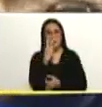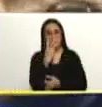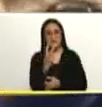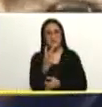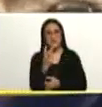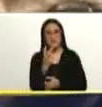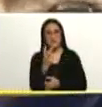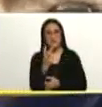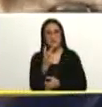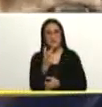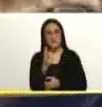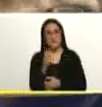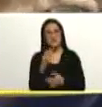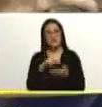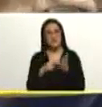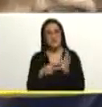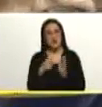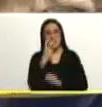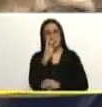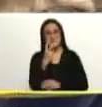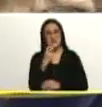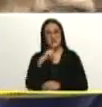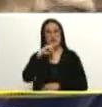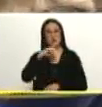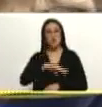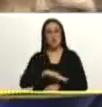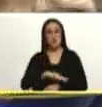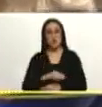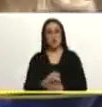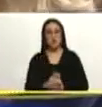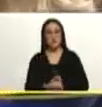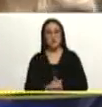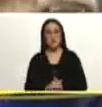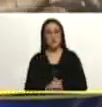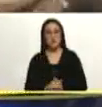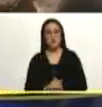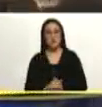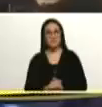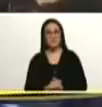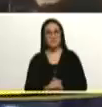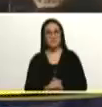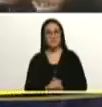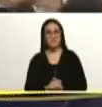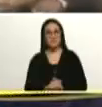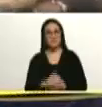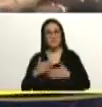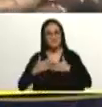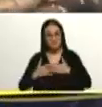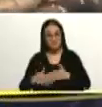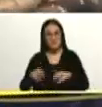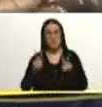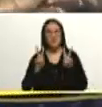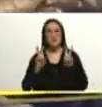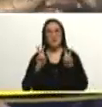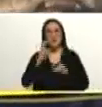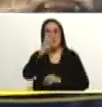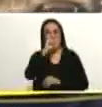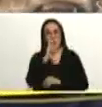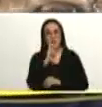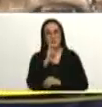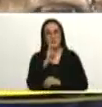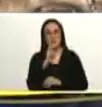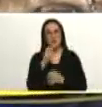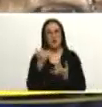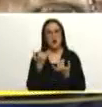he calificado como una visita histórica, que marca una nueva época para un